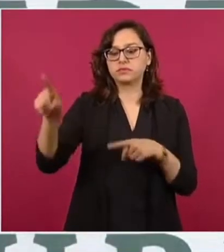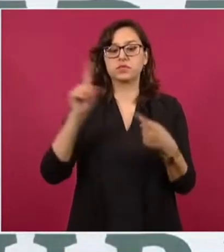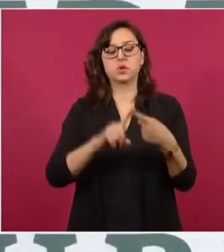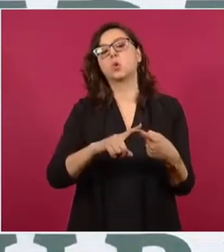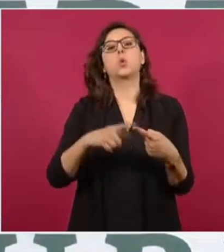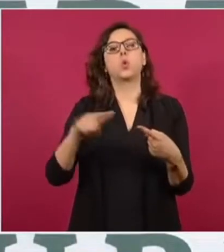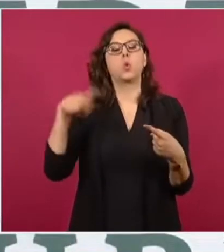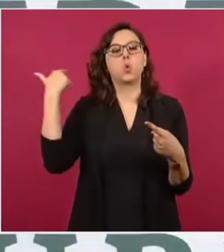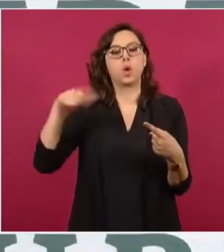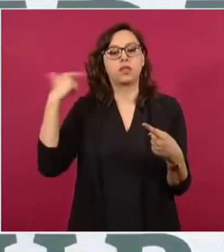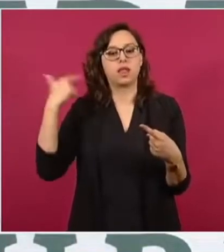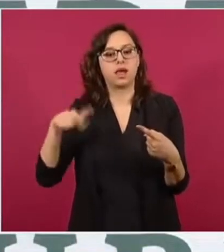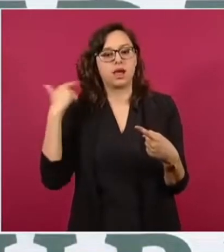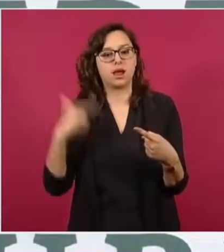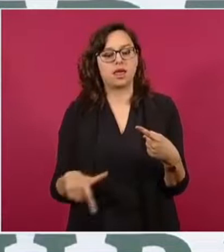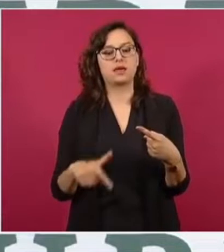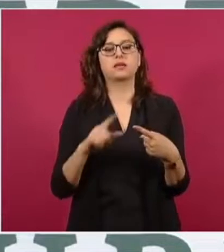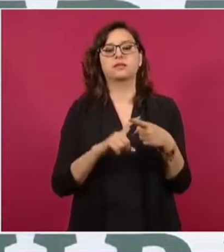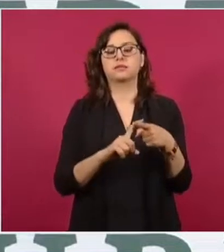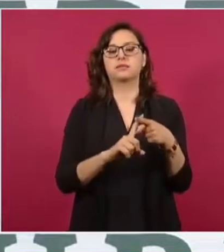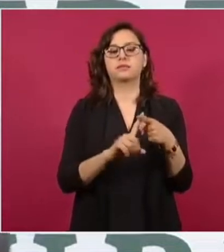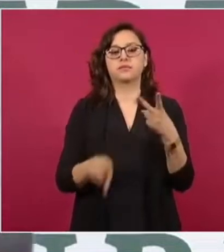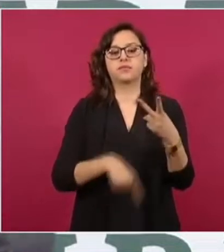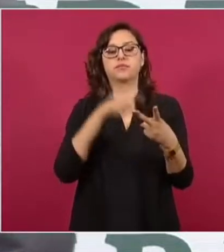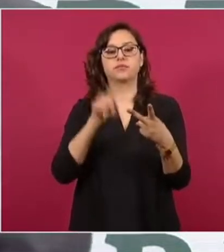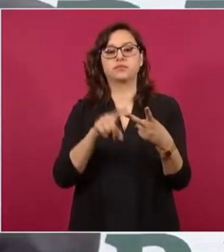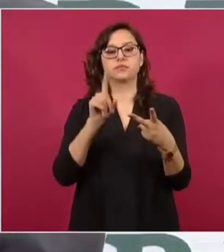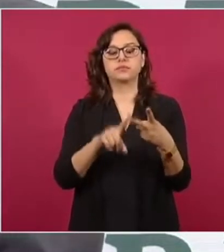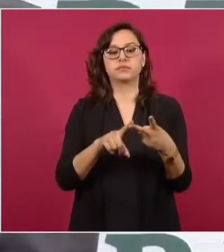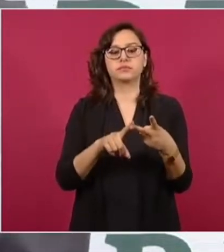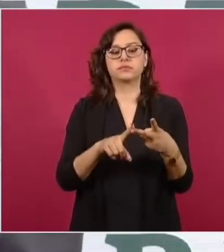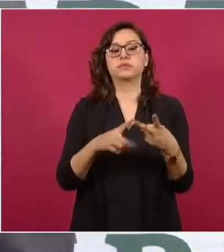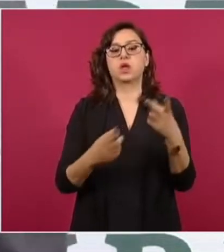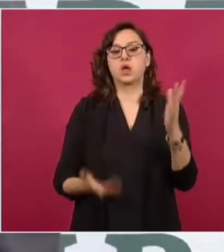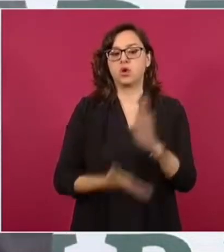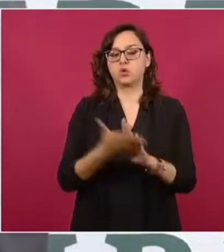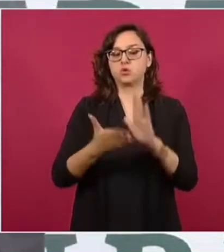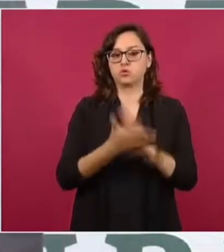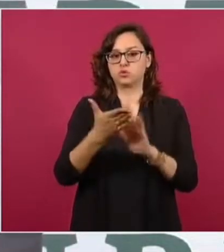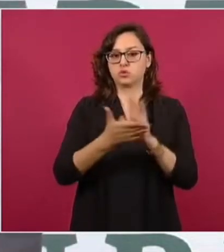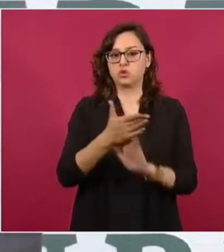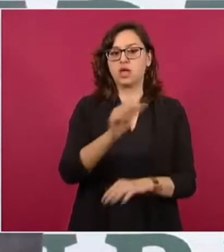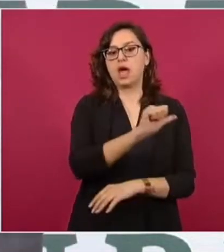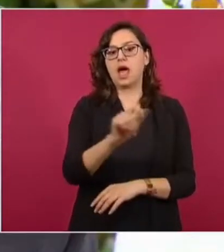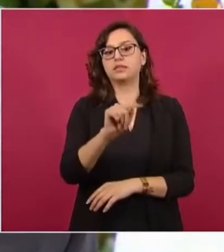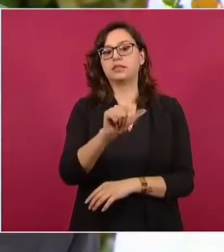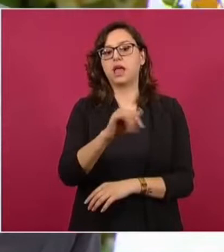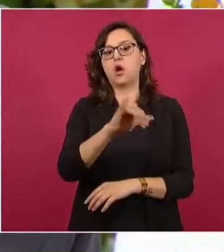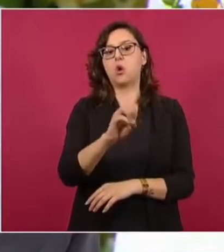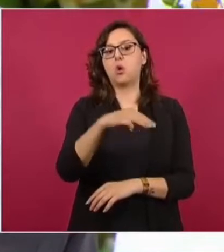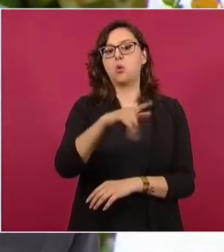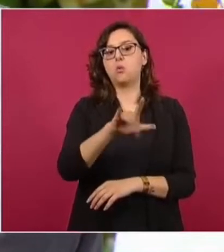Guadalajara, está por iniciar la línea a Tlajomulco, también en Jalisco. El año